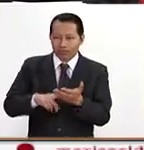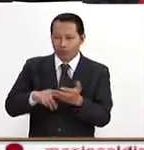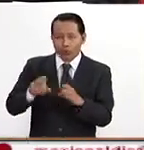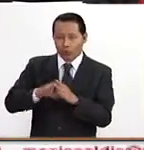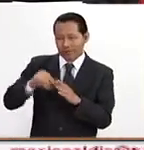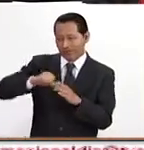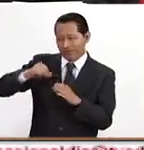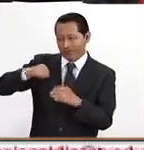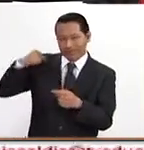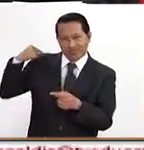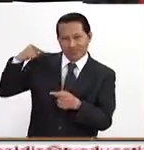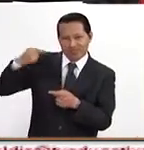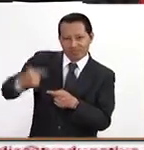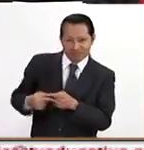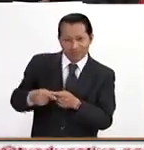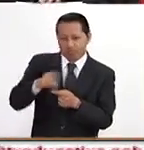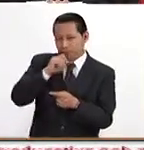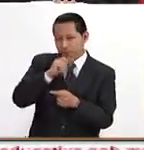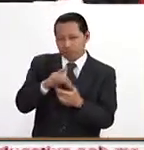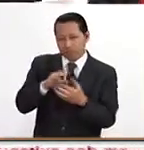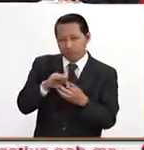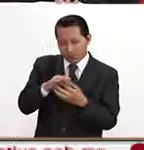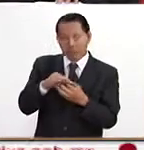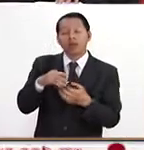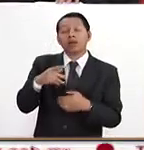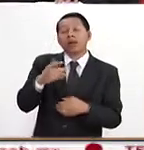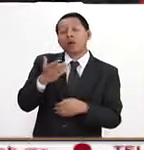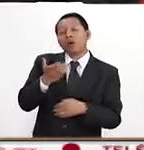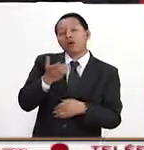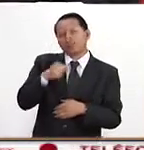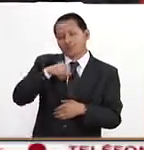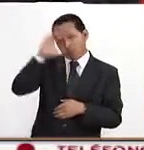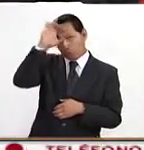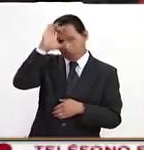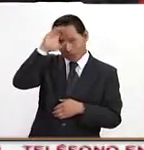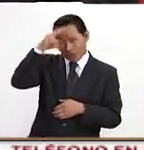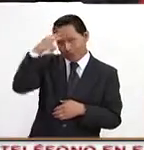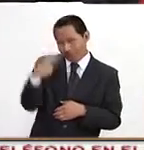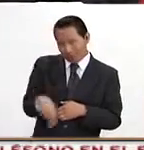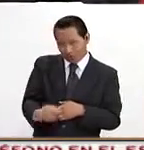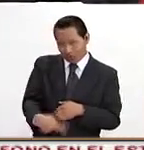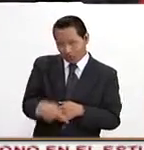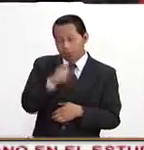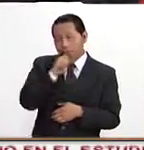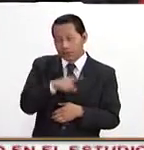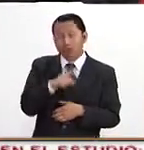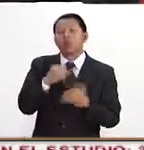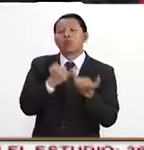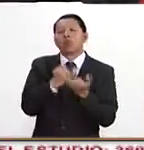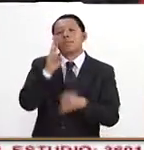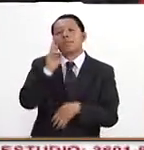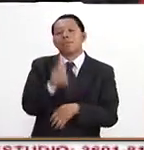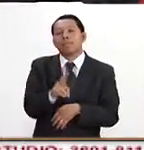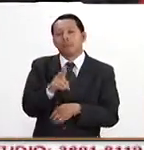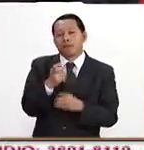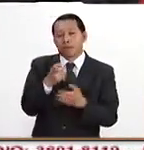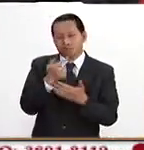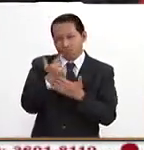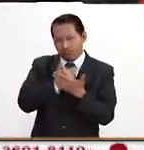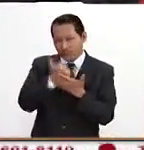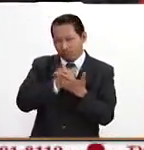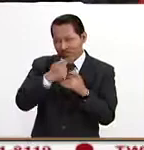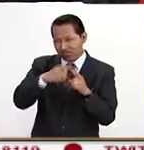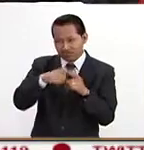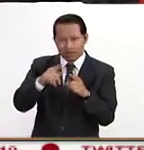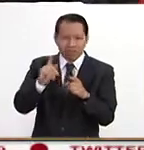de nuestro carácter ella sin gracia idiosincrasia no y que a lo mejor viendo estos números y esto les diría que es